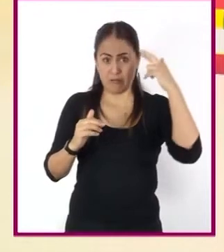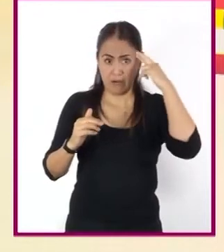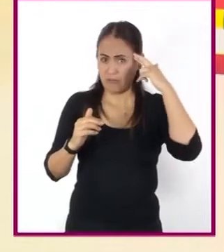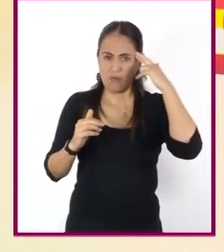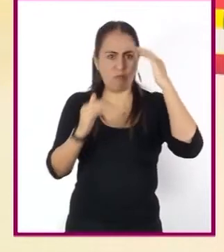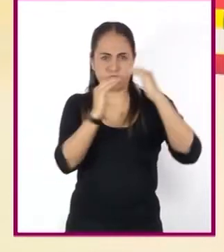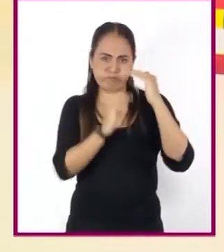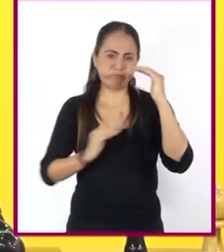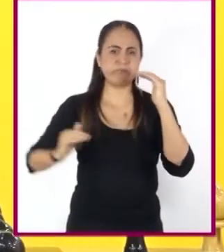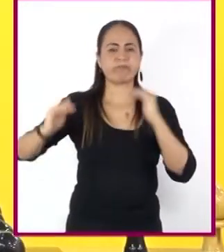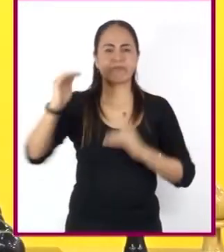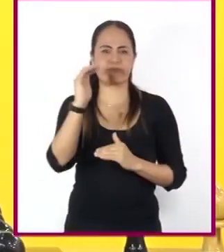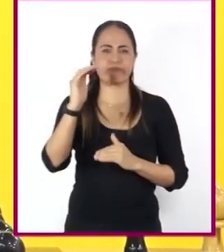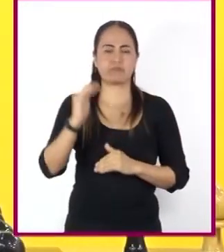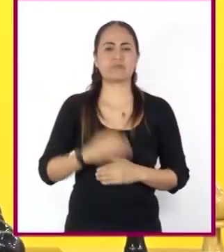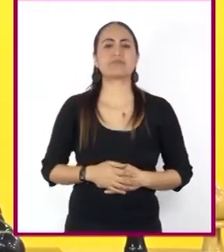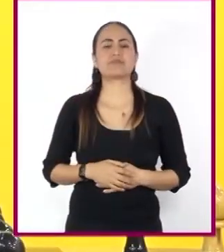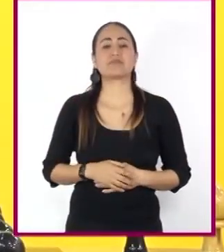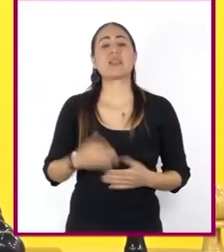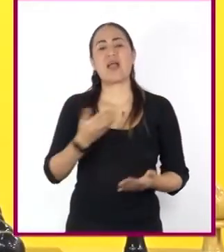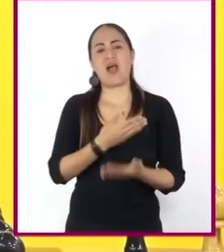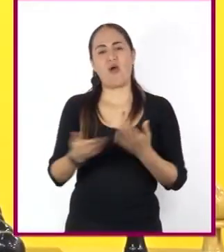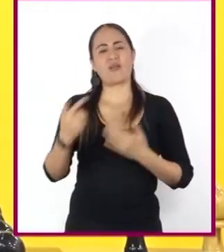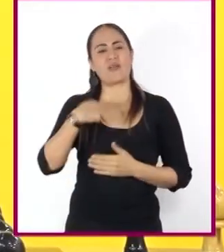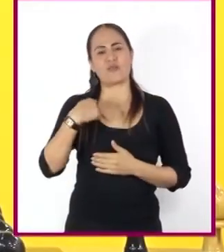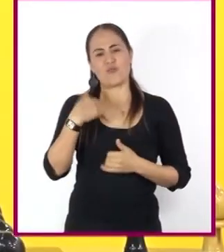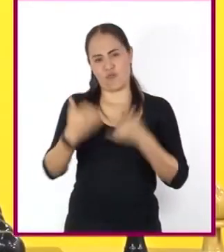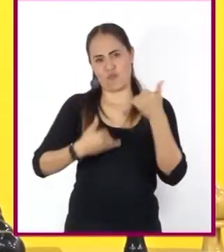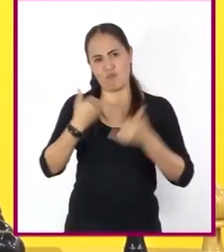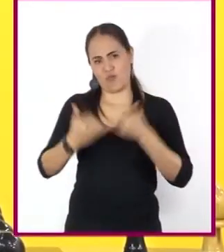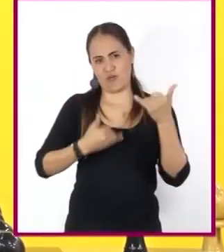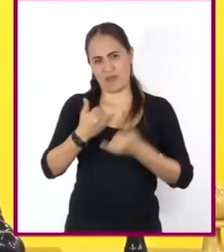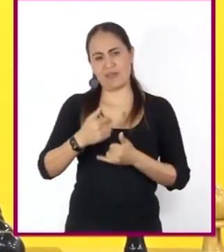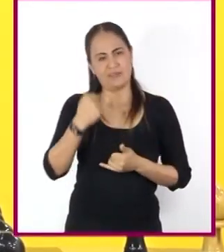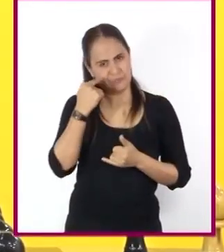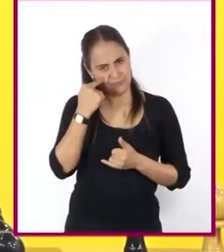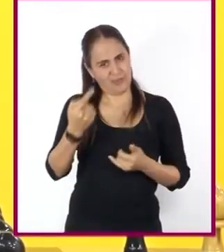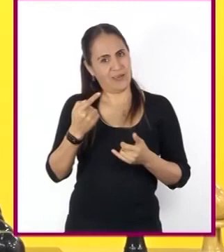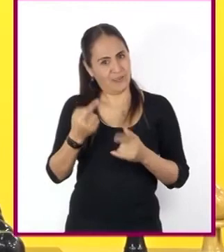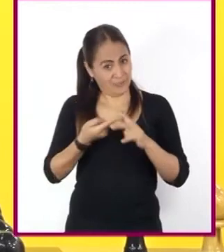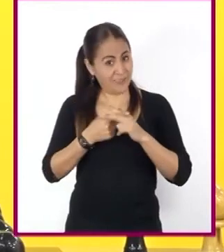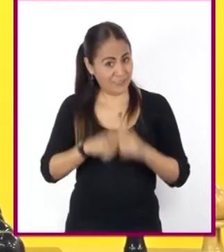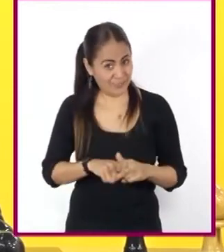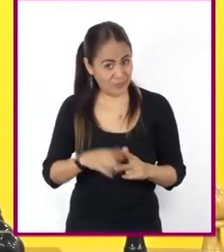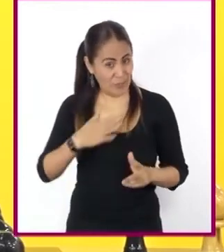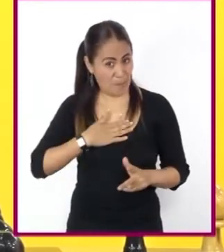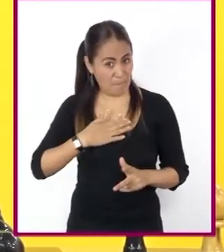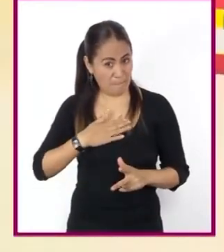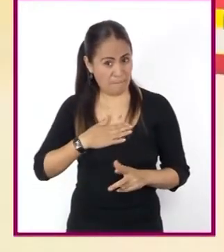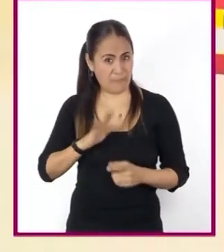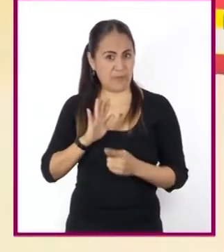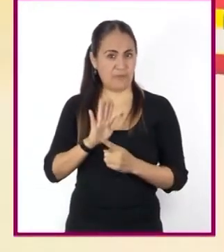gobierno. Ahora me toca jugar a mí, maestro, así que prepárese porque va mi contraataque.